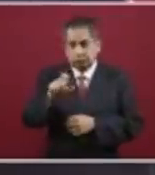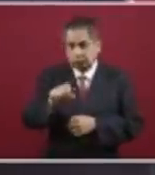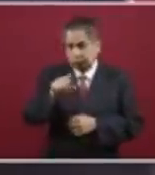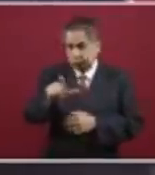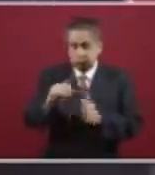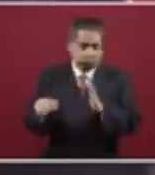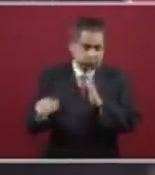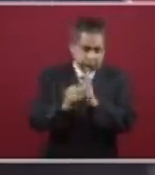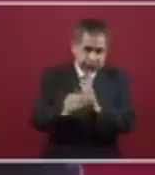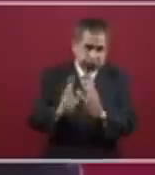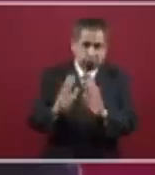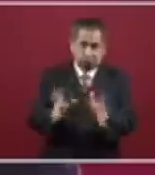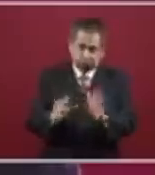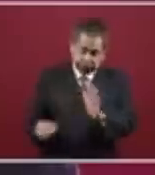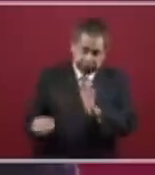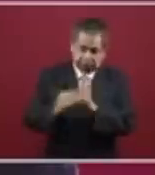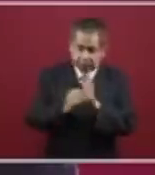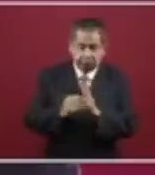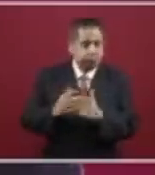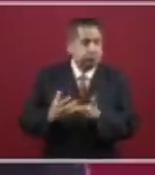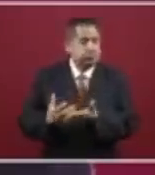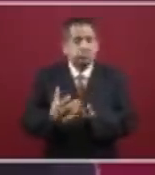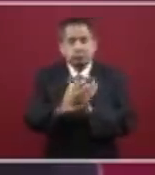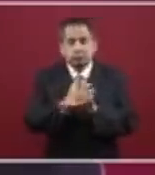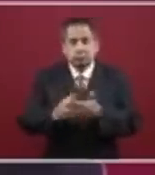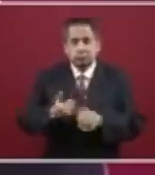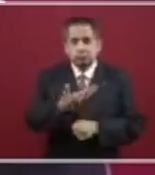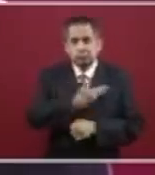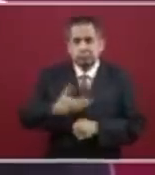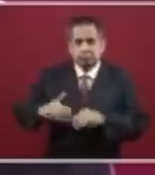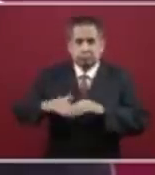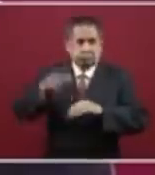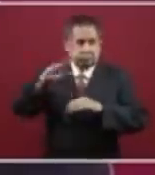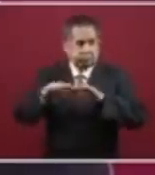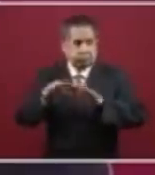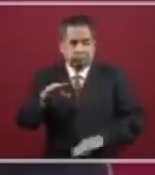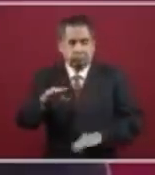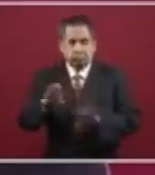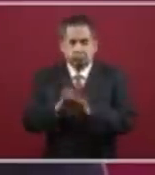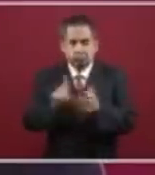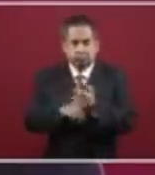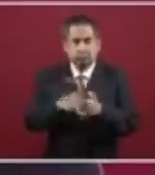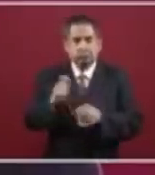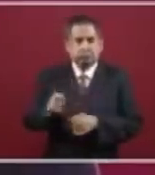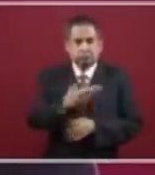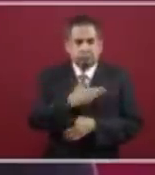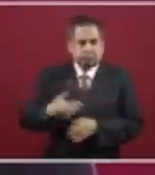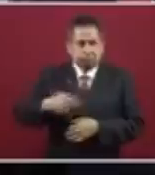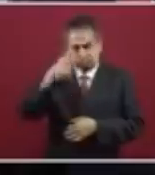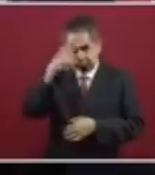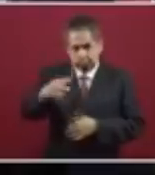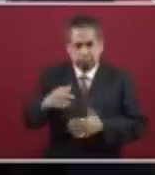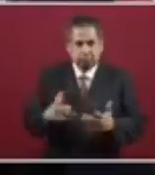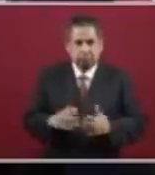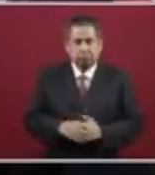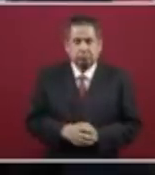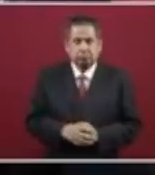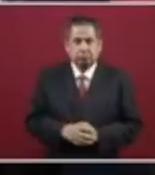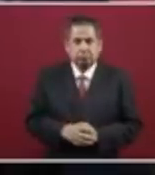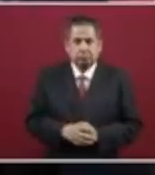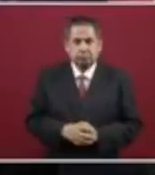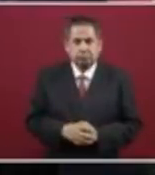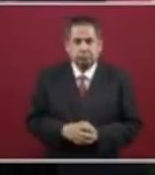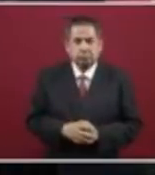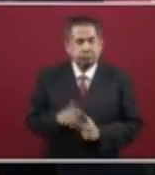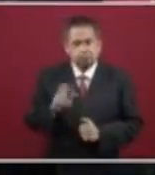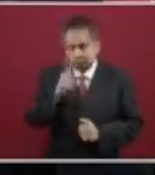127, que nadie puede ganar más que el presidente de la República.